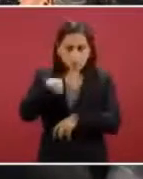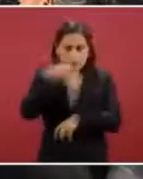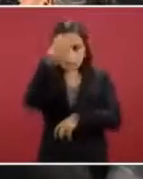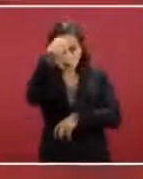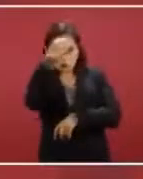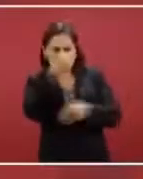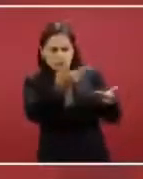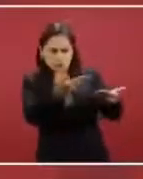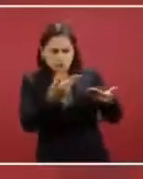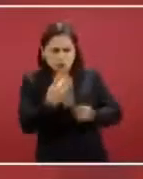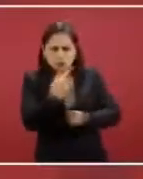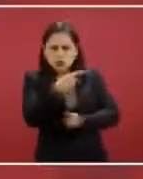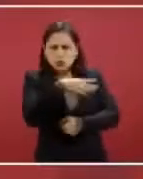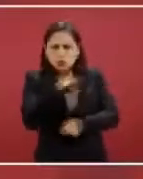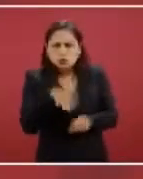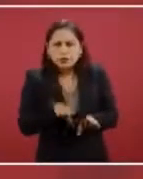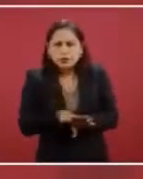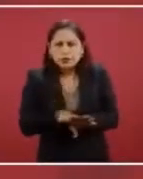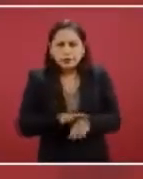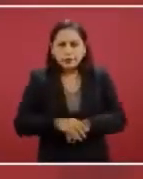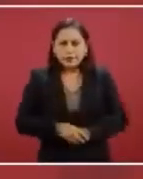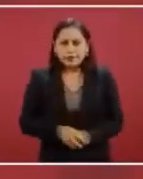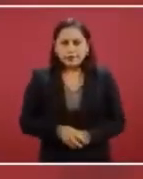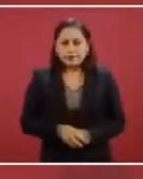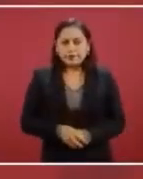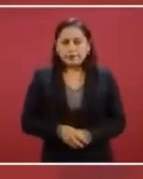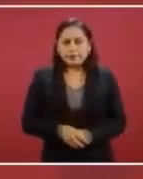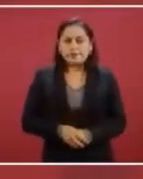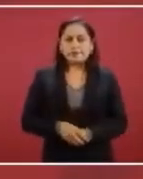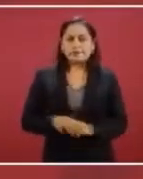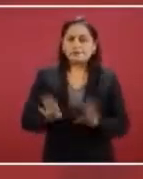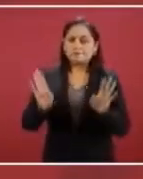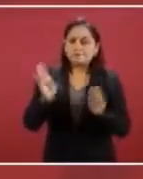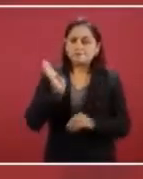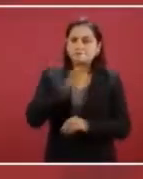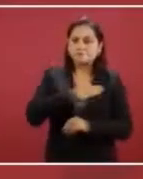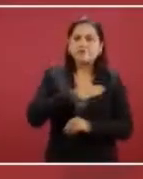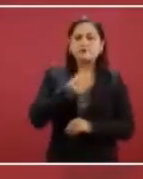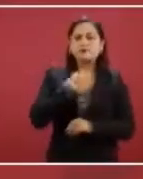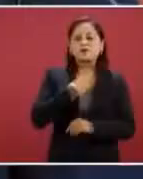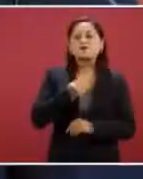Bueno, mejor te voy a responder